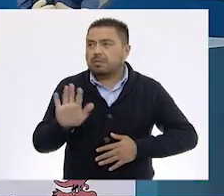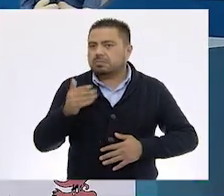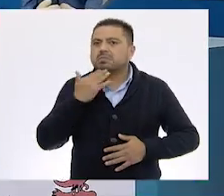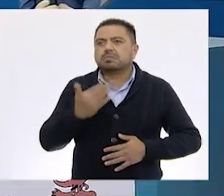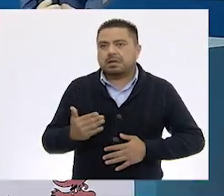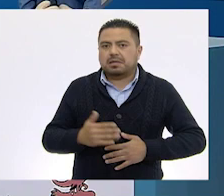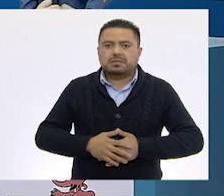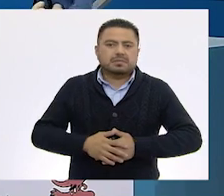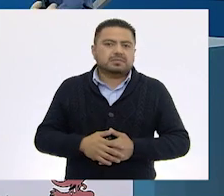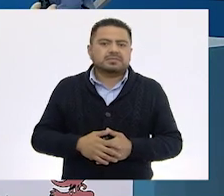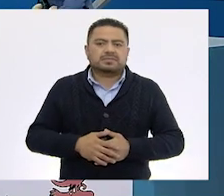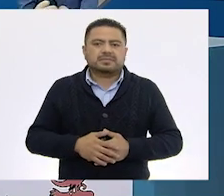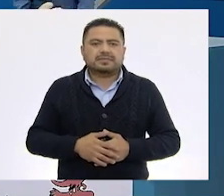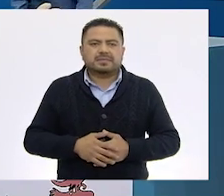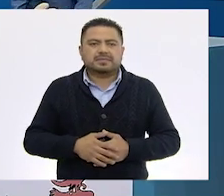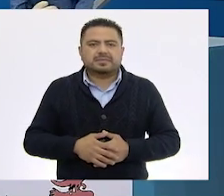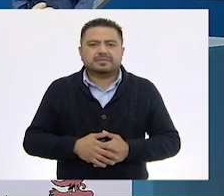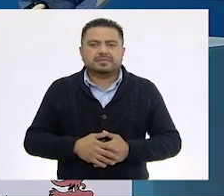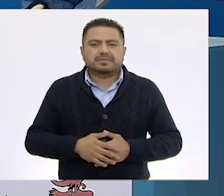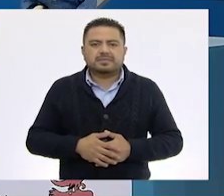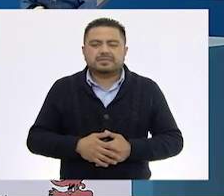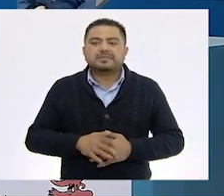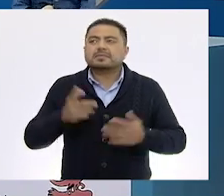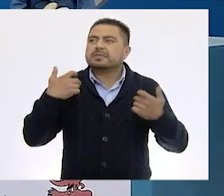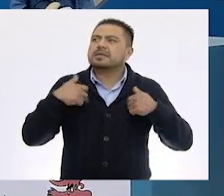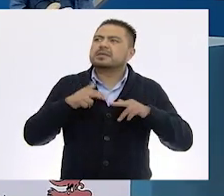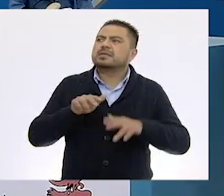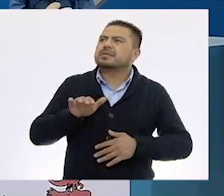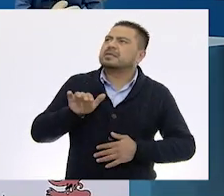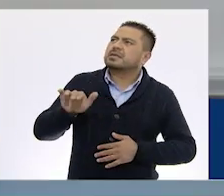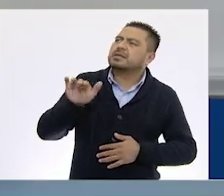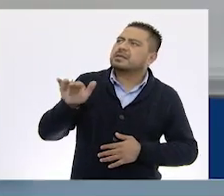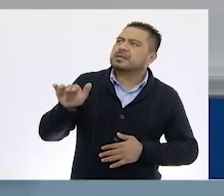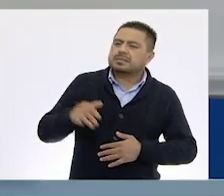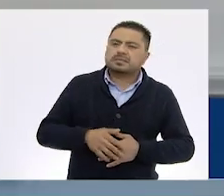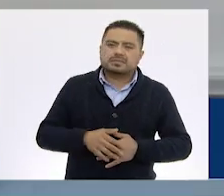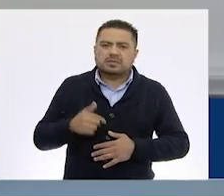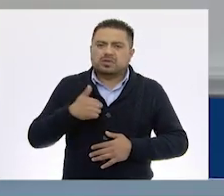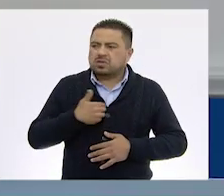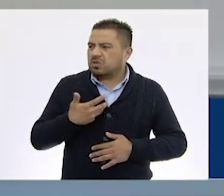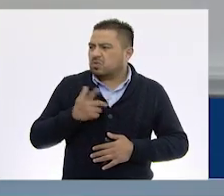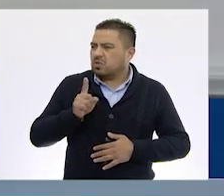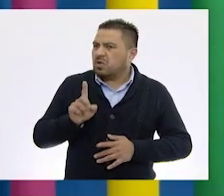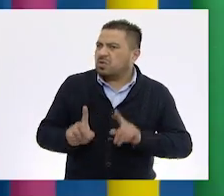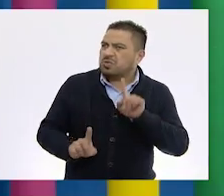bien. Muy bien. Maestra, ¿Sí?